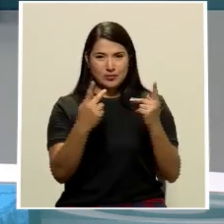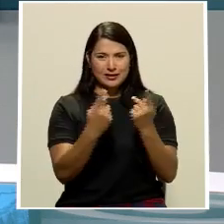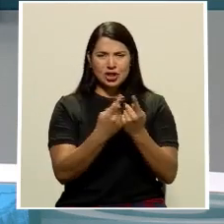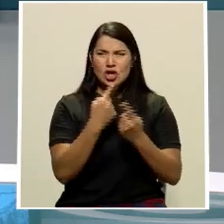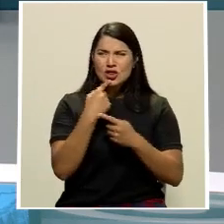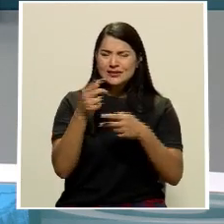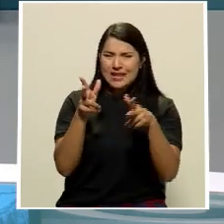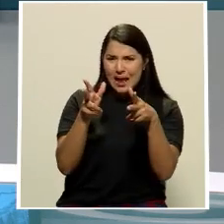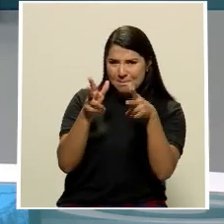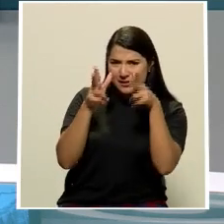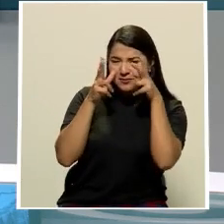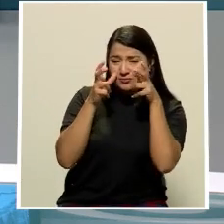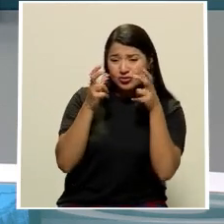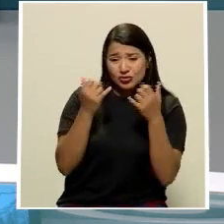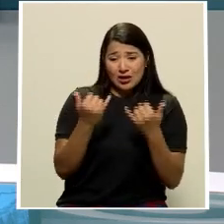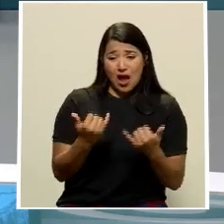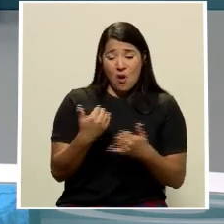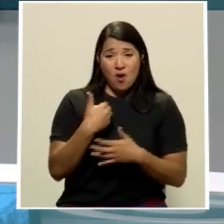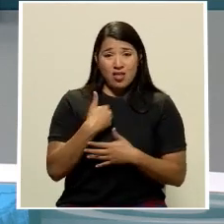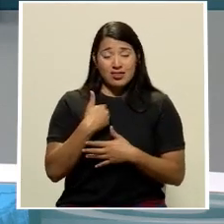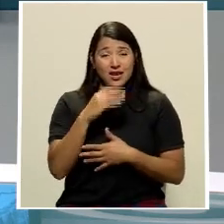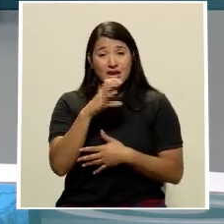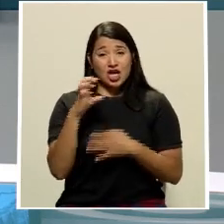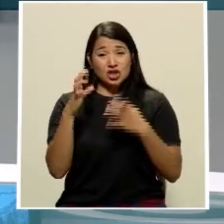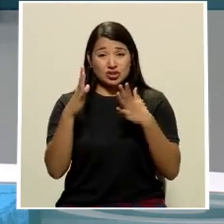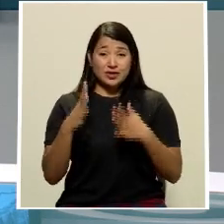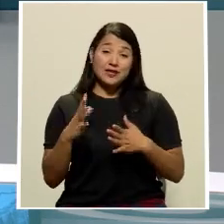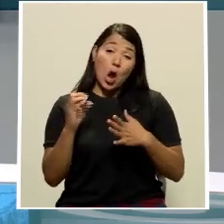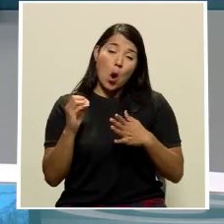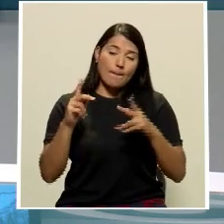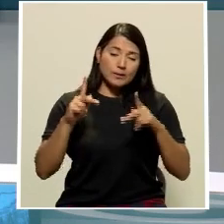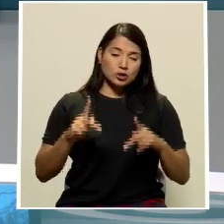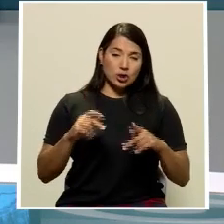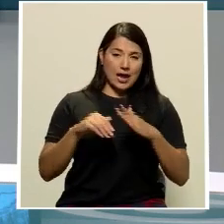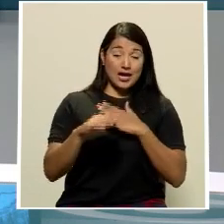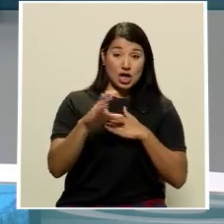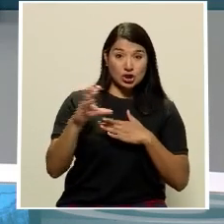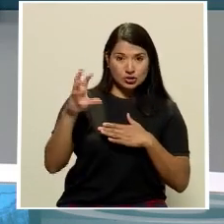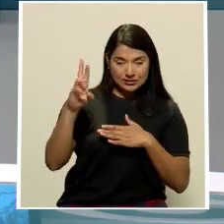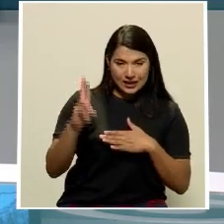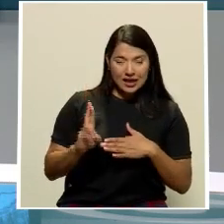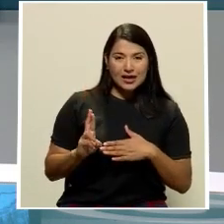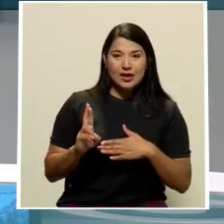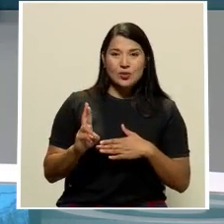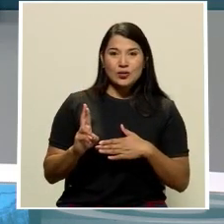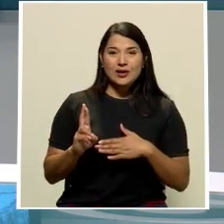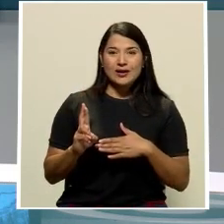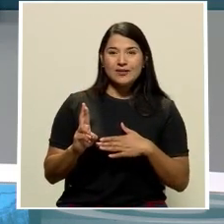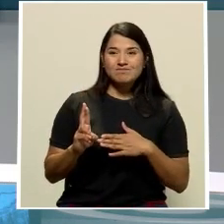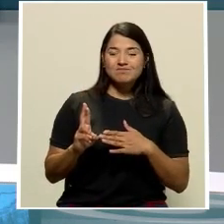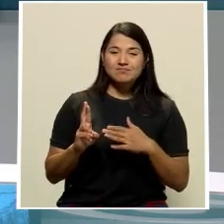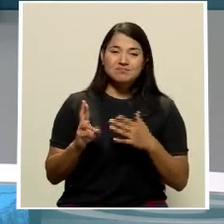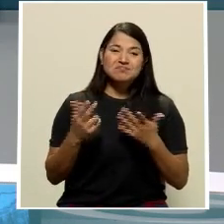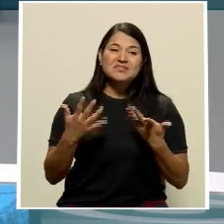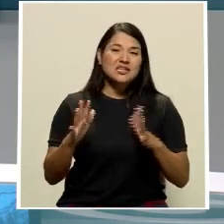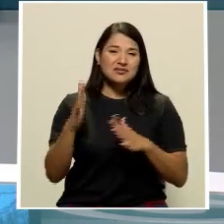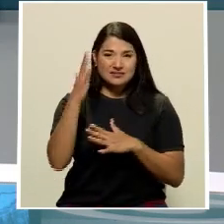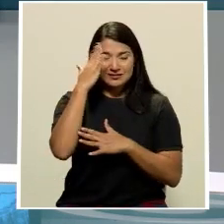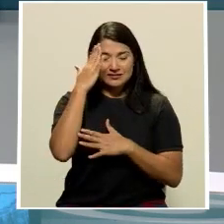Alvarado era previsible y lo atribuyen a la falta de una ruta clara para revivir la economía del